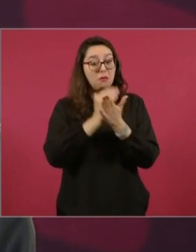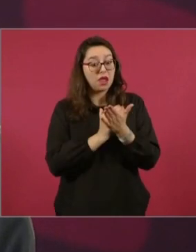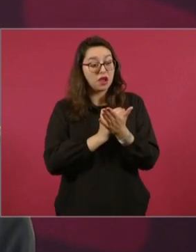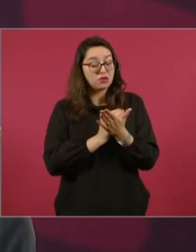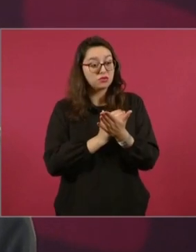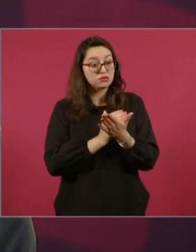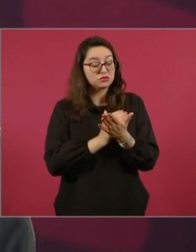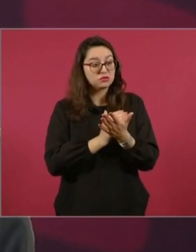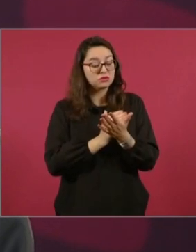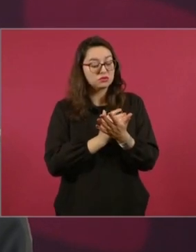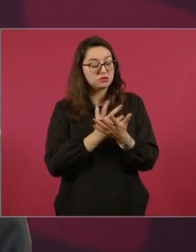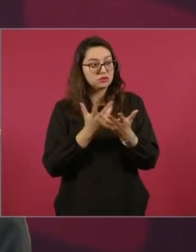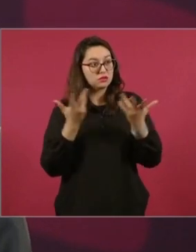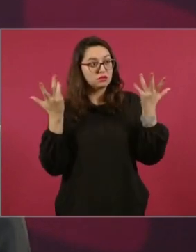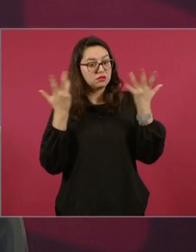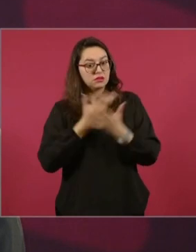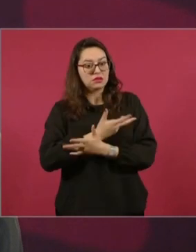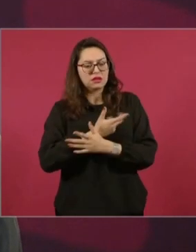Eso fue Zedillo